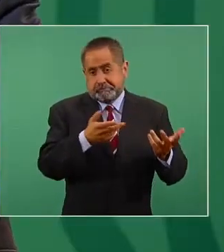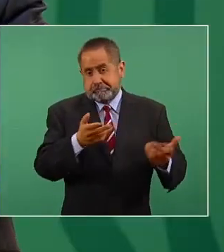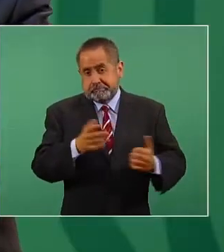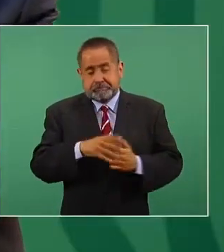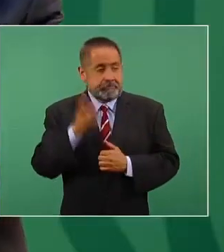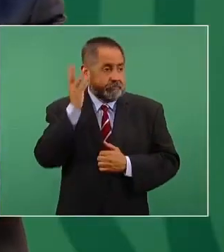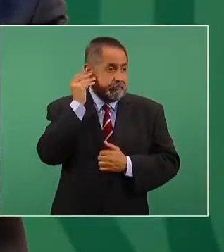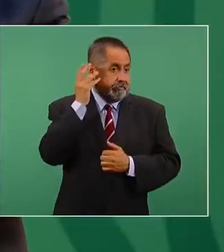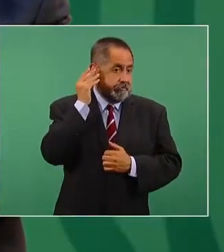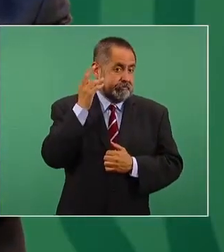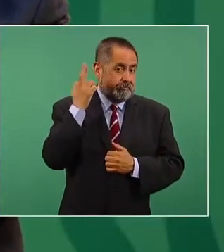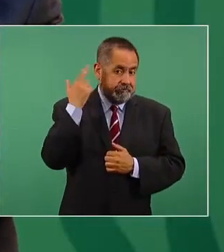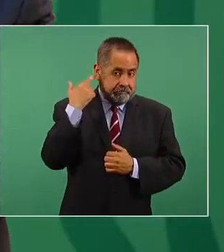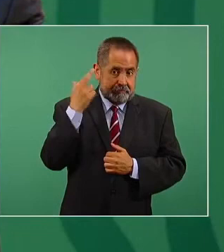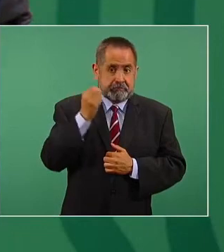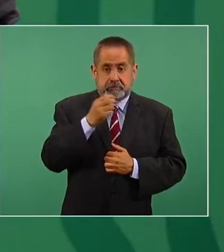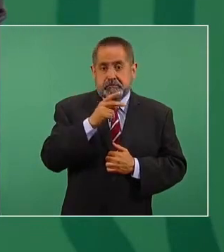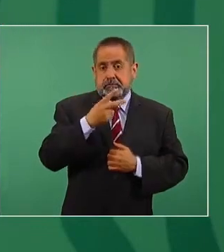de radio y de televisión,